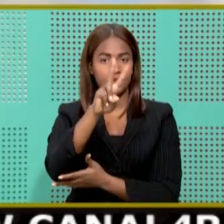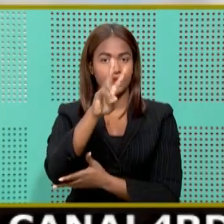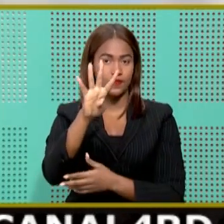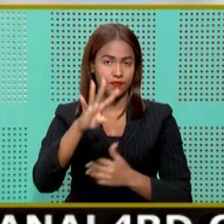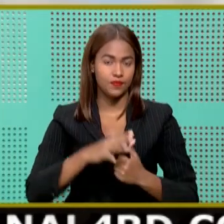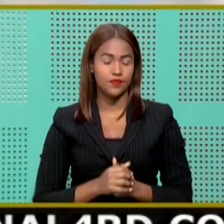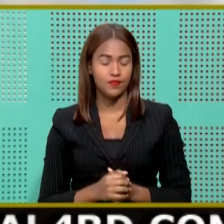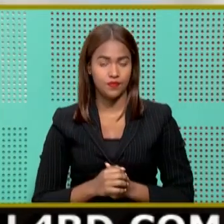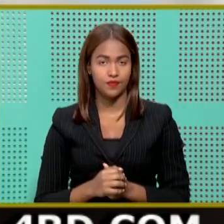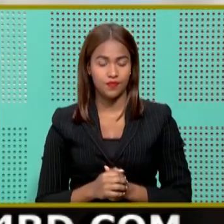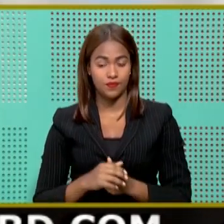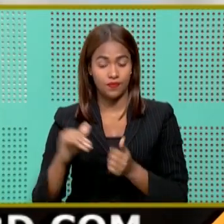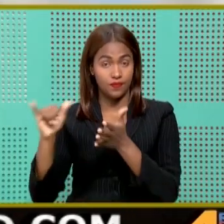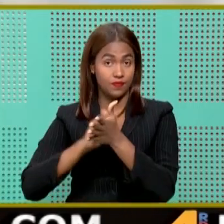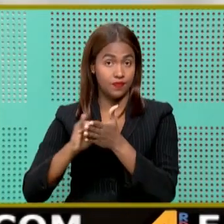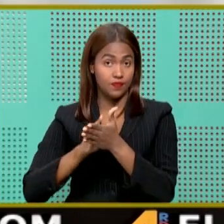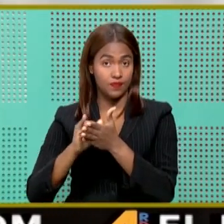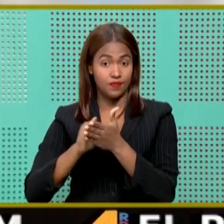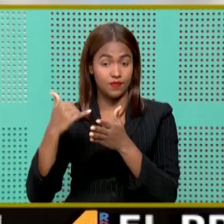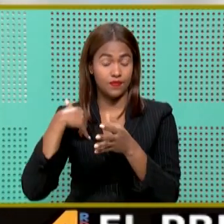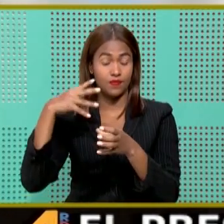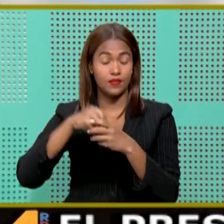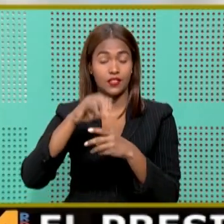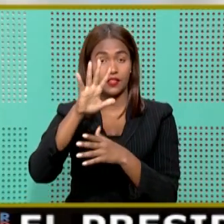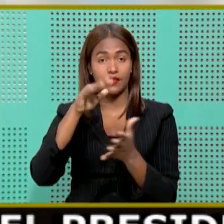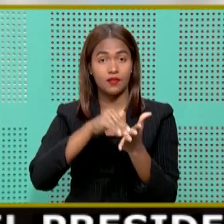737.224. En Estados Unidos hay